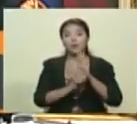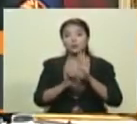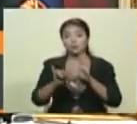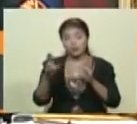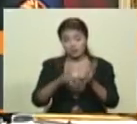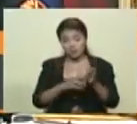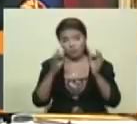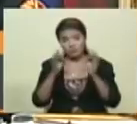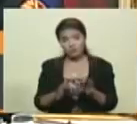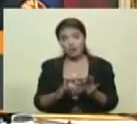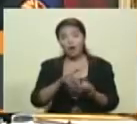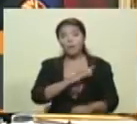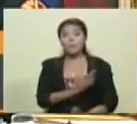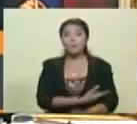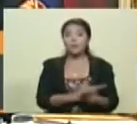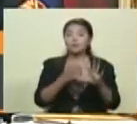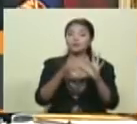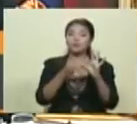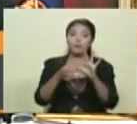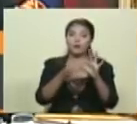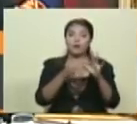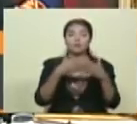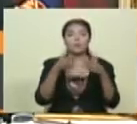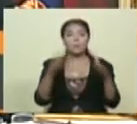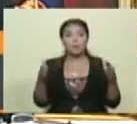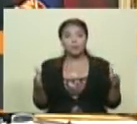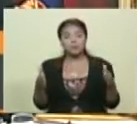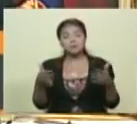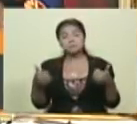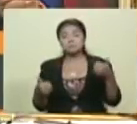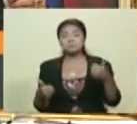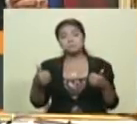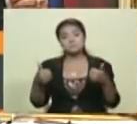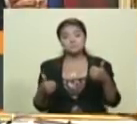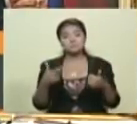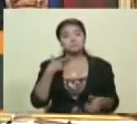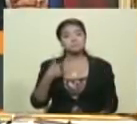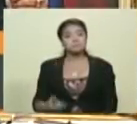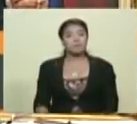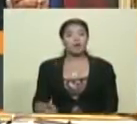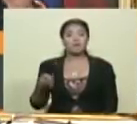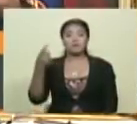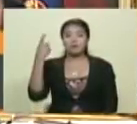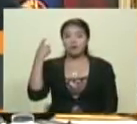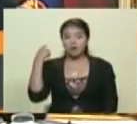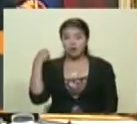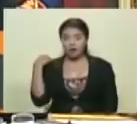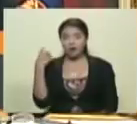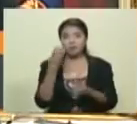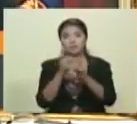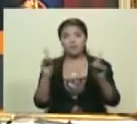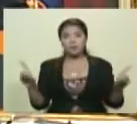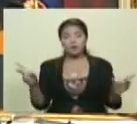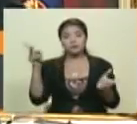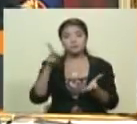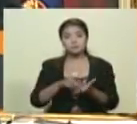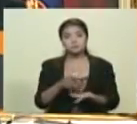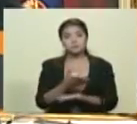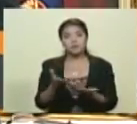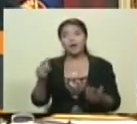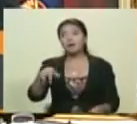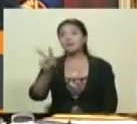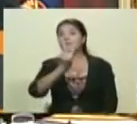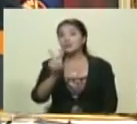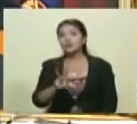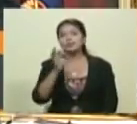originario, poder del soberano, poder popular versus la vieja democracia representativa, en Venezuela la